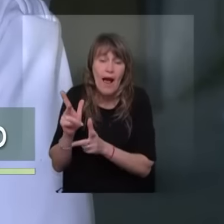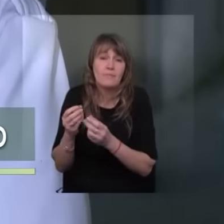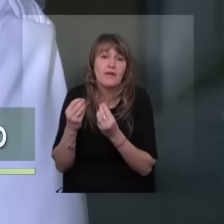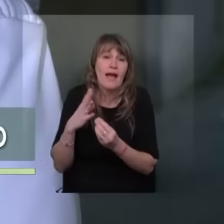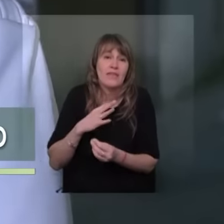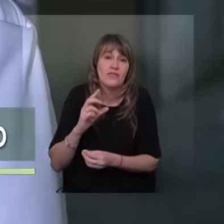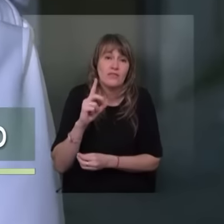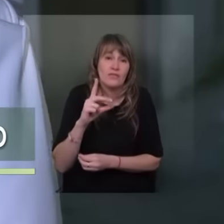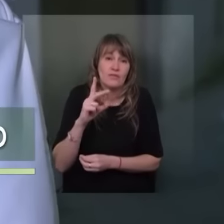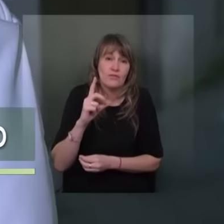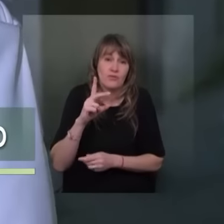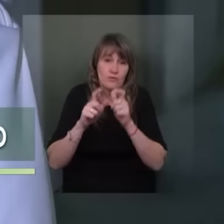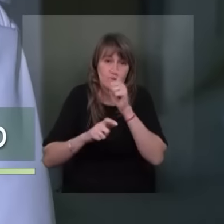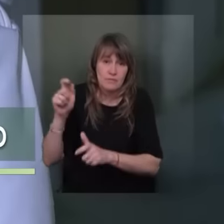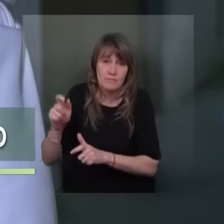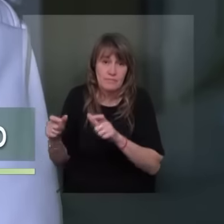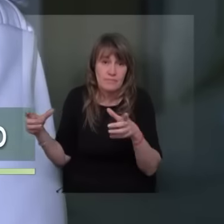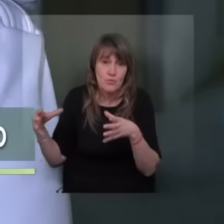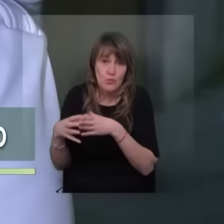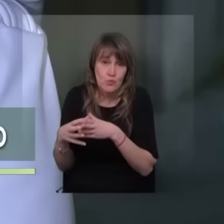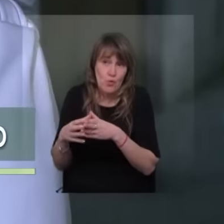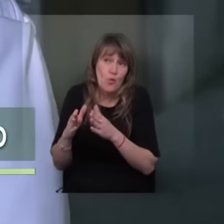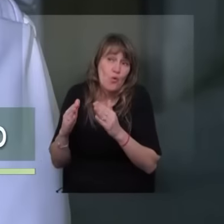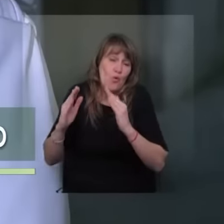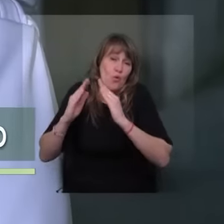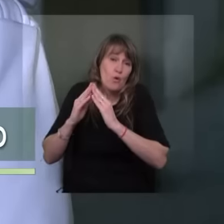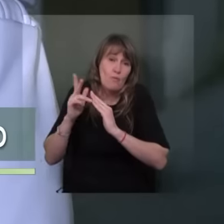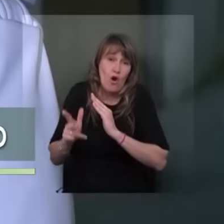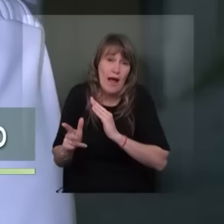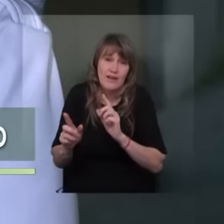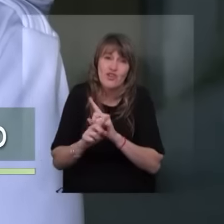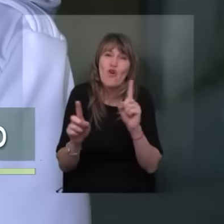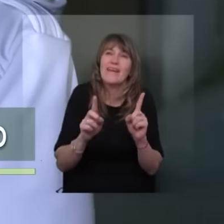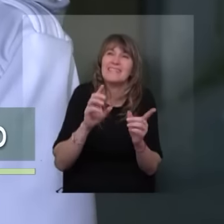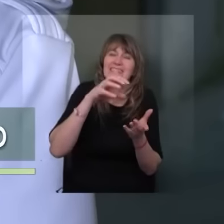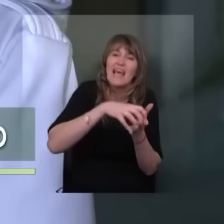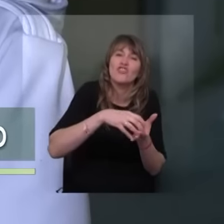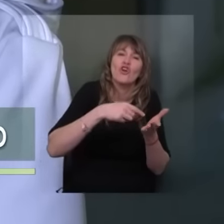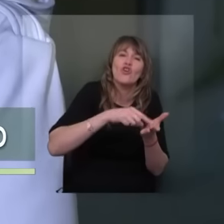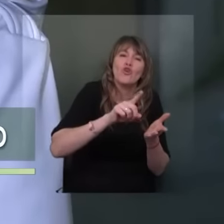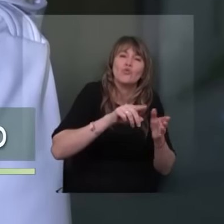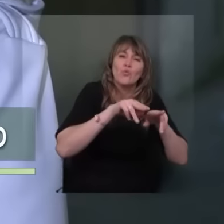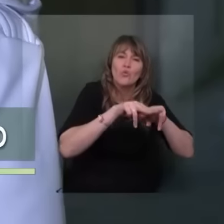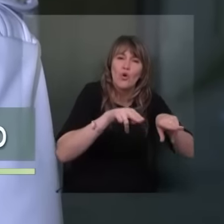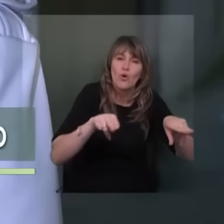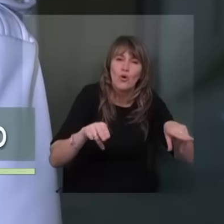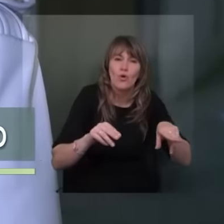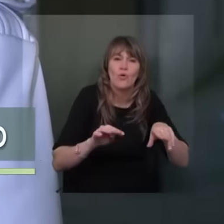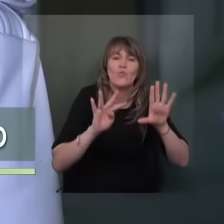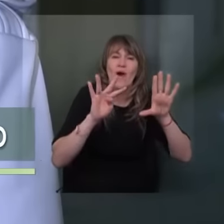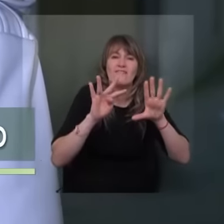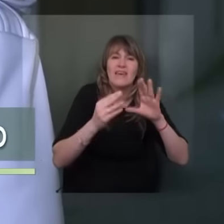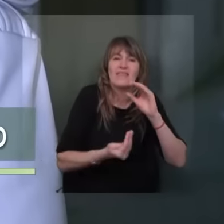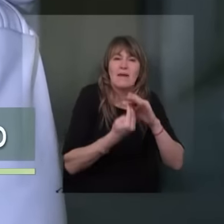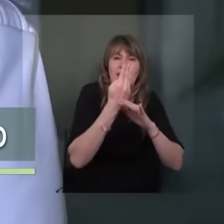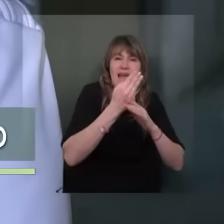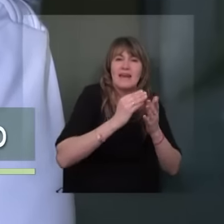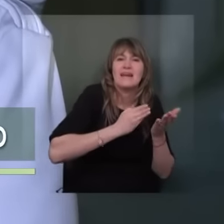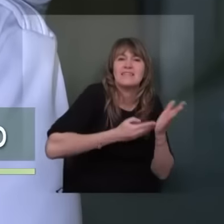y la dinámica es totalmente distinta a la de un centro nocturno que la persona a las 9 de la mañana se tiene que